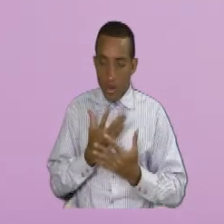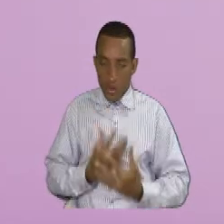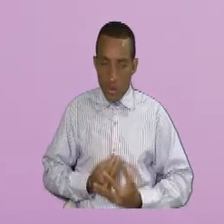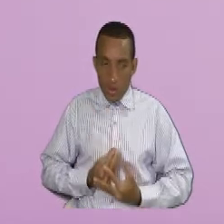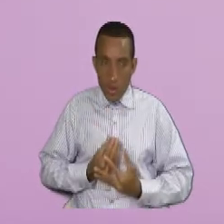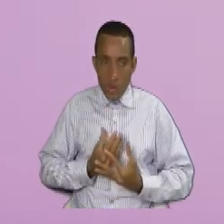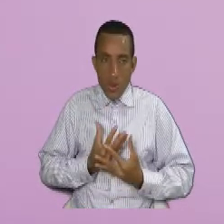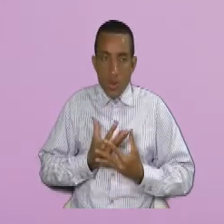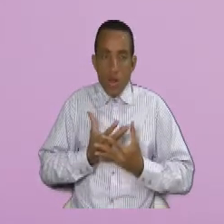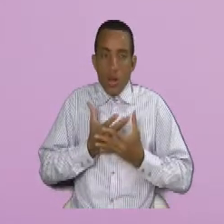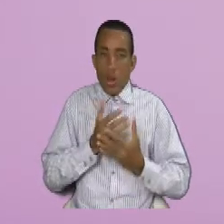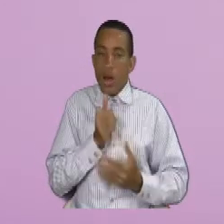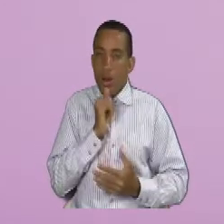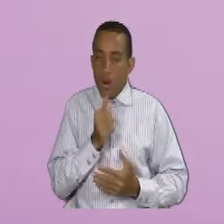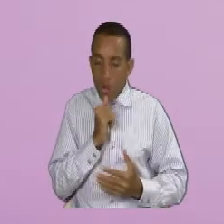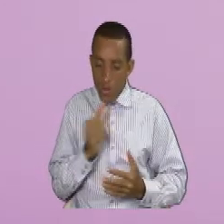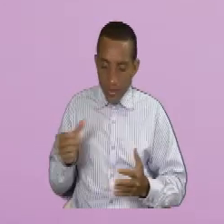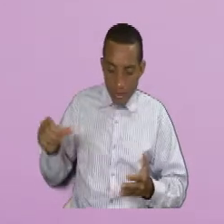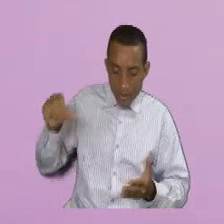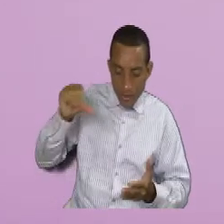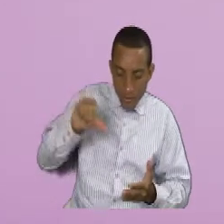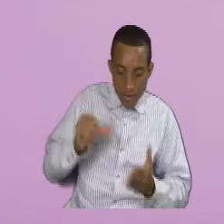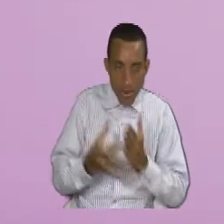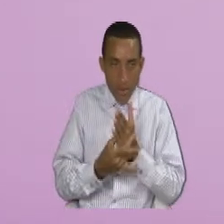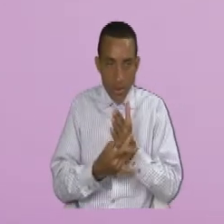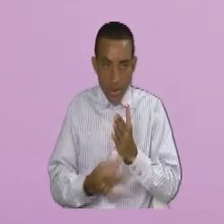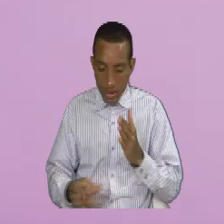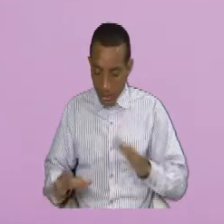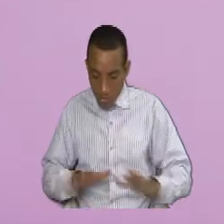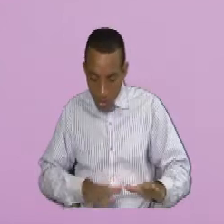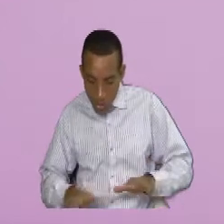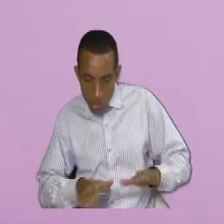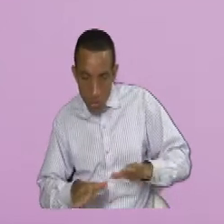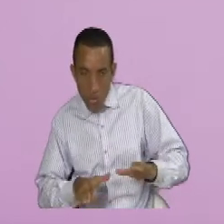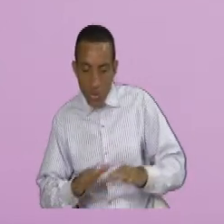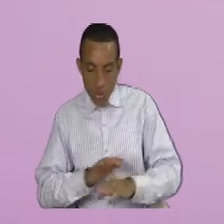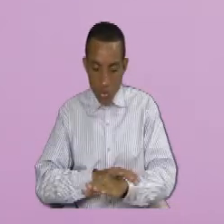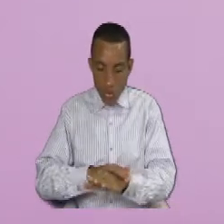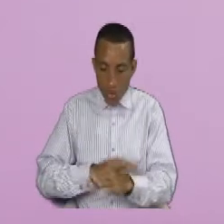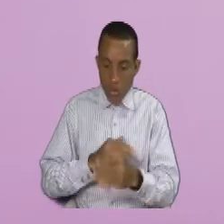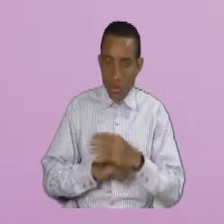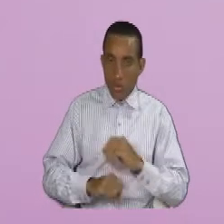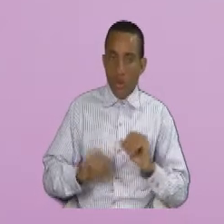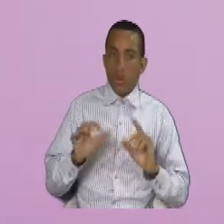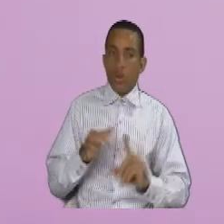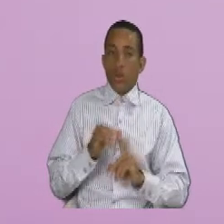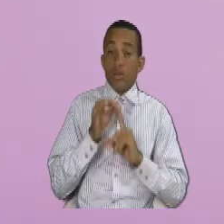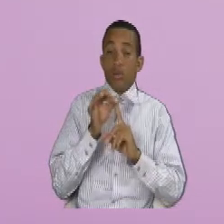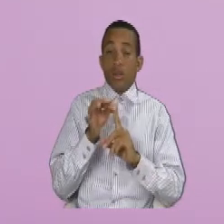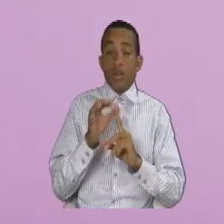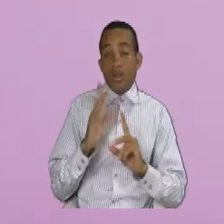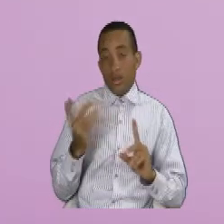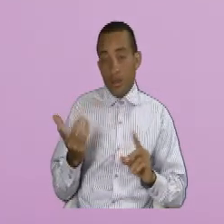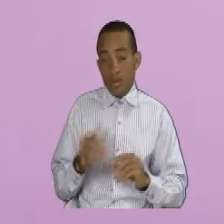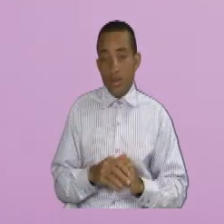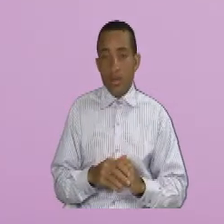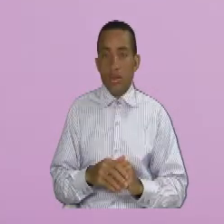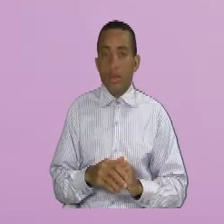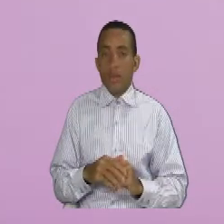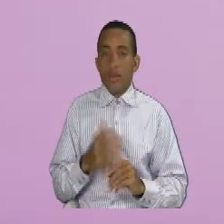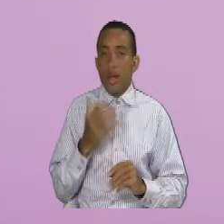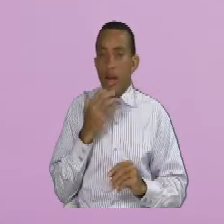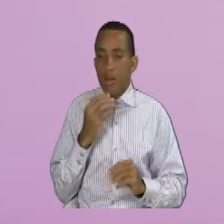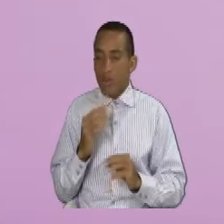y aplicamos unos aceites, una veloterapia, y ponemos unas pindas especiales que son unos comprimidos de